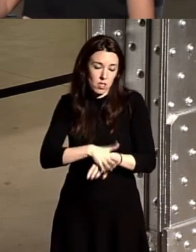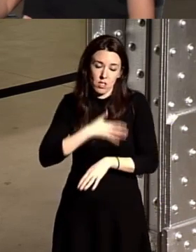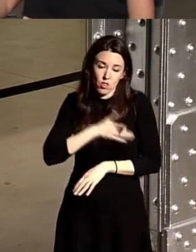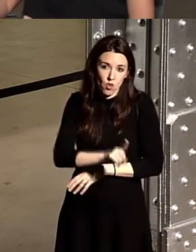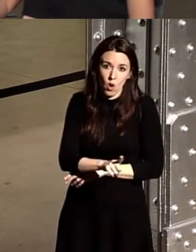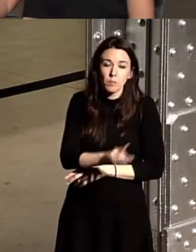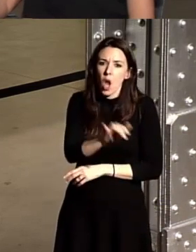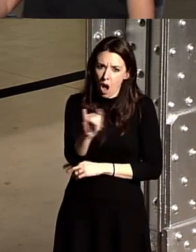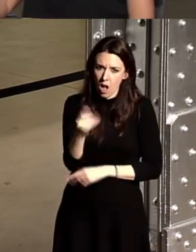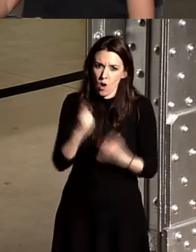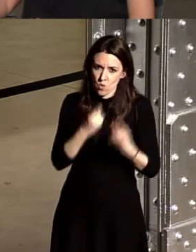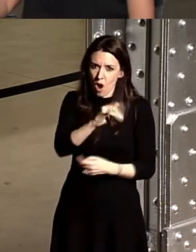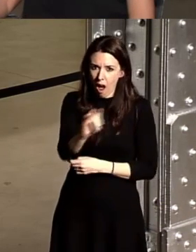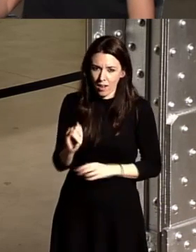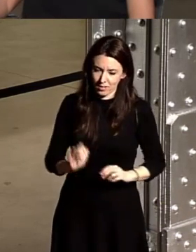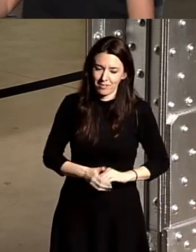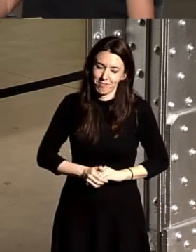sí hay tipos así.